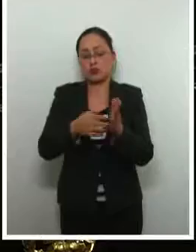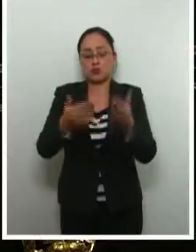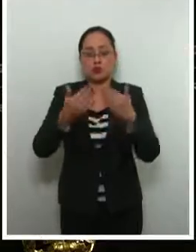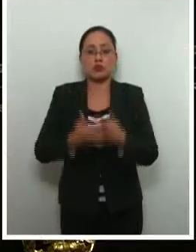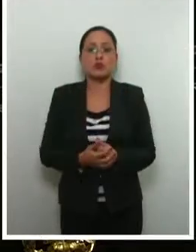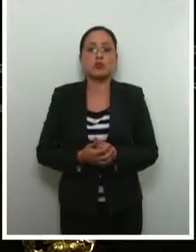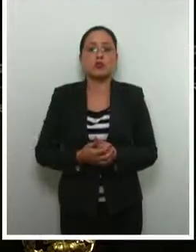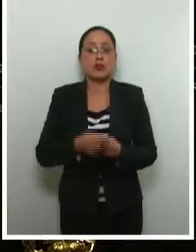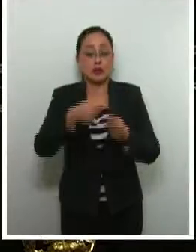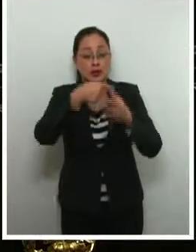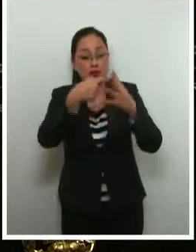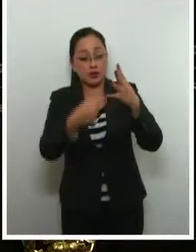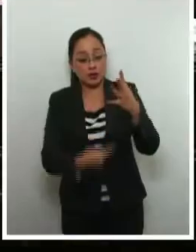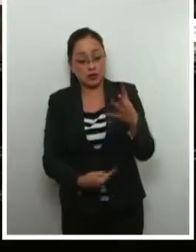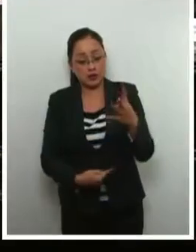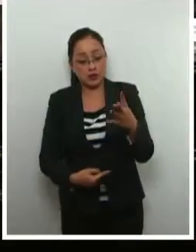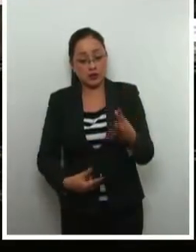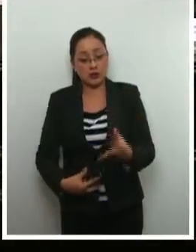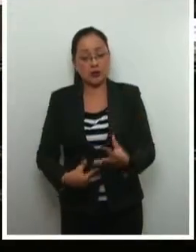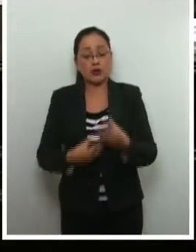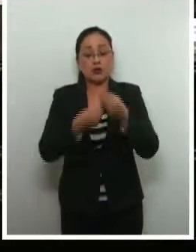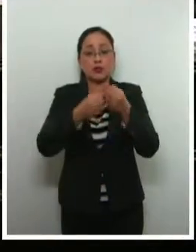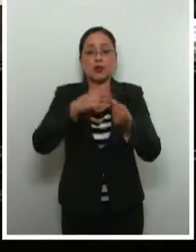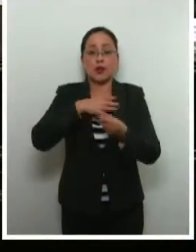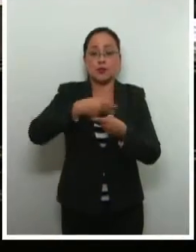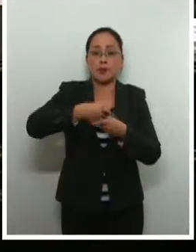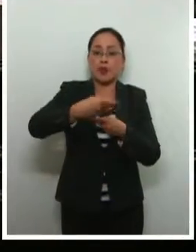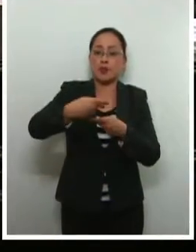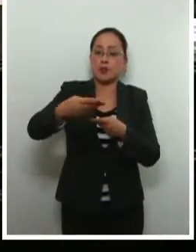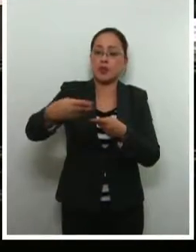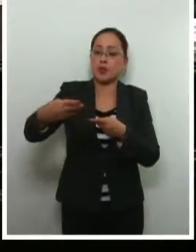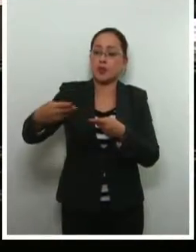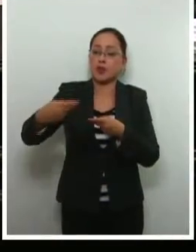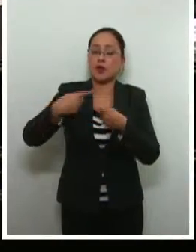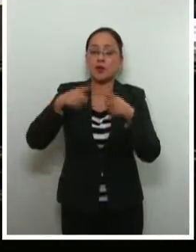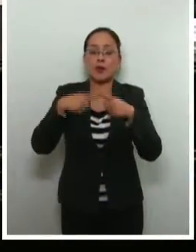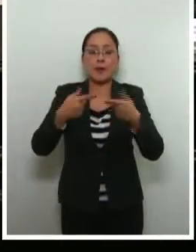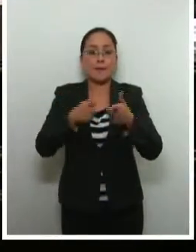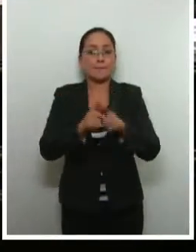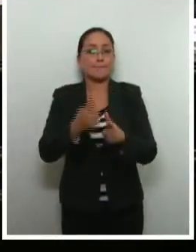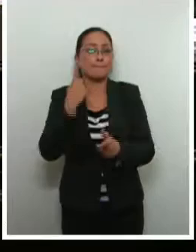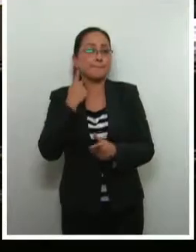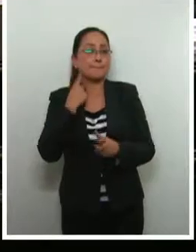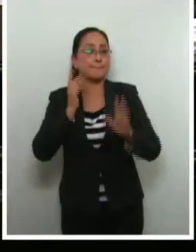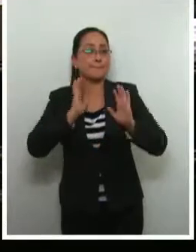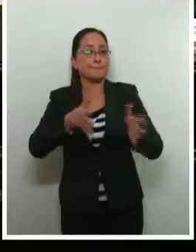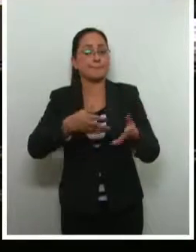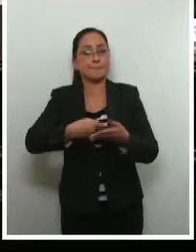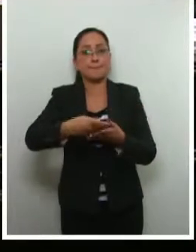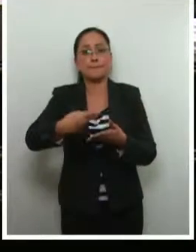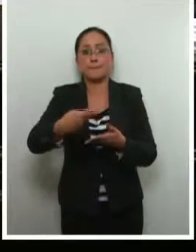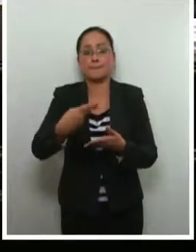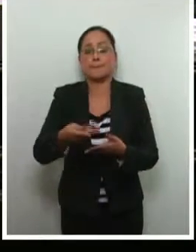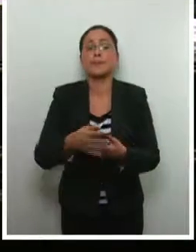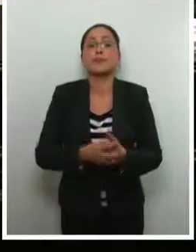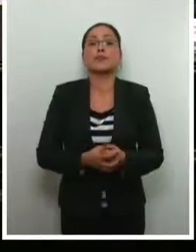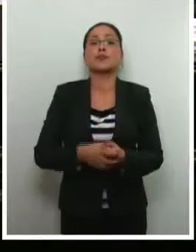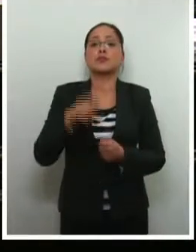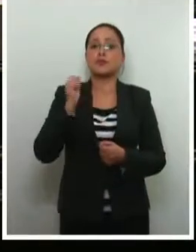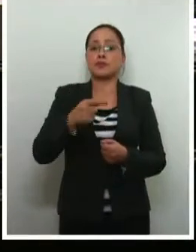Estas reservas han sido distribuidas entre los distintos grupos parlamentarios y